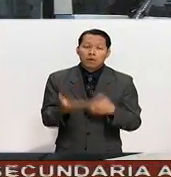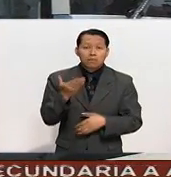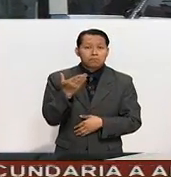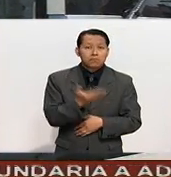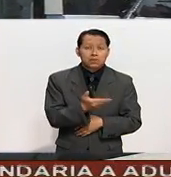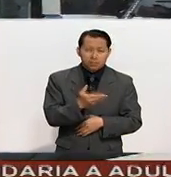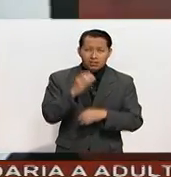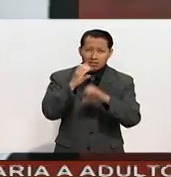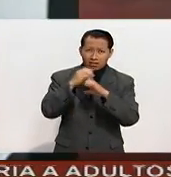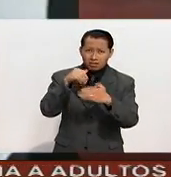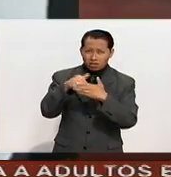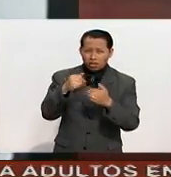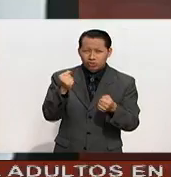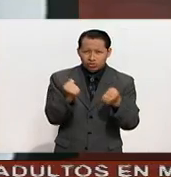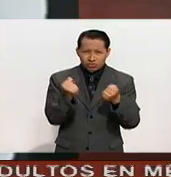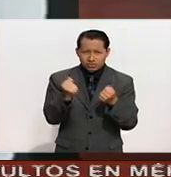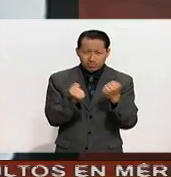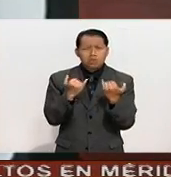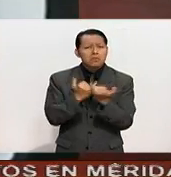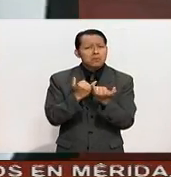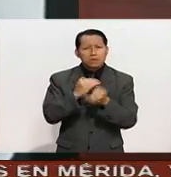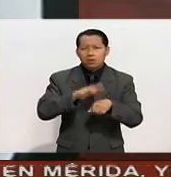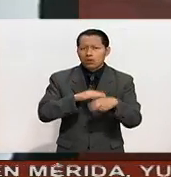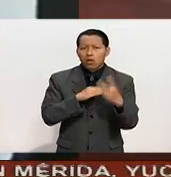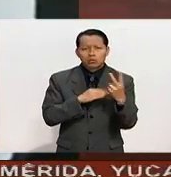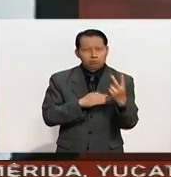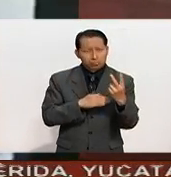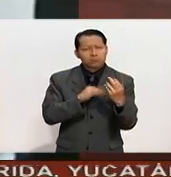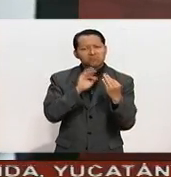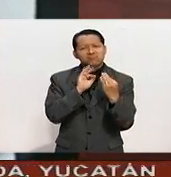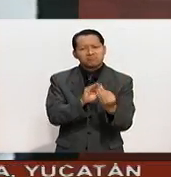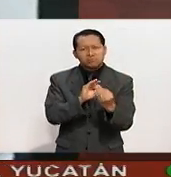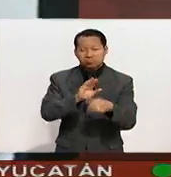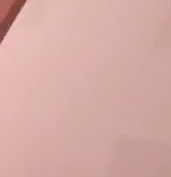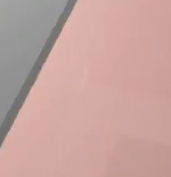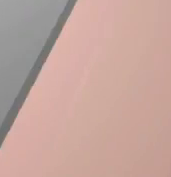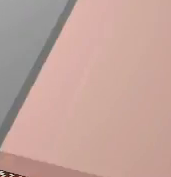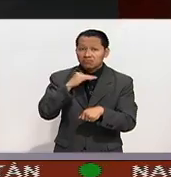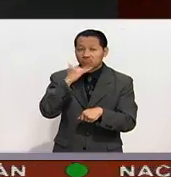2 choferes de la unidad por su presunto vínculo con los agresores.